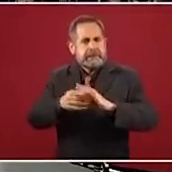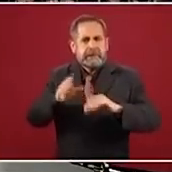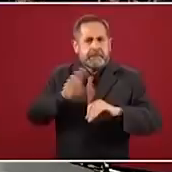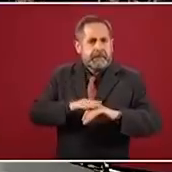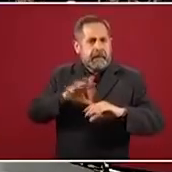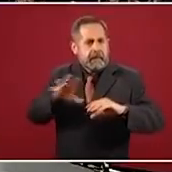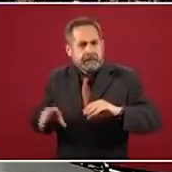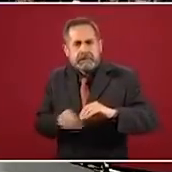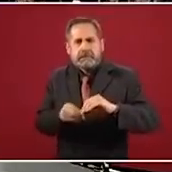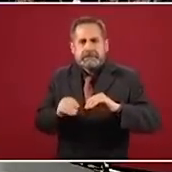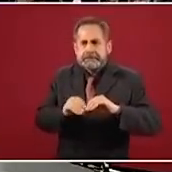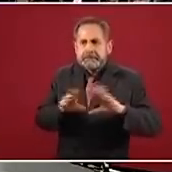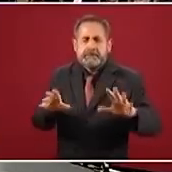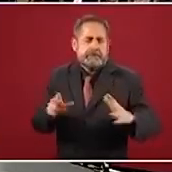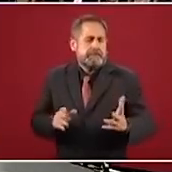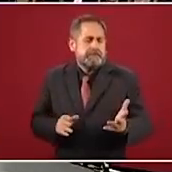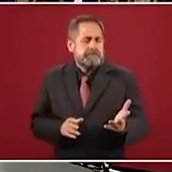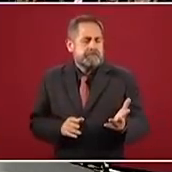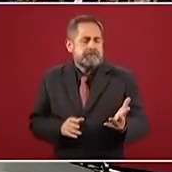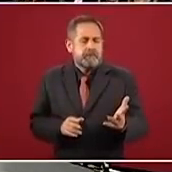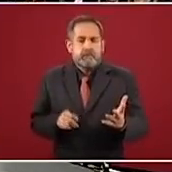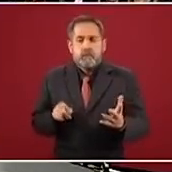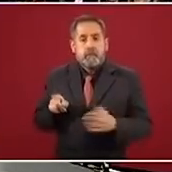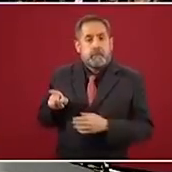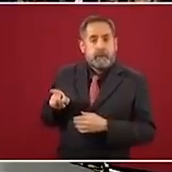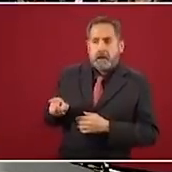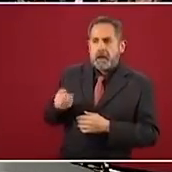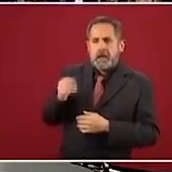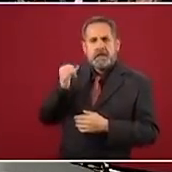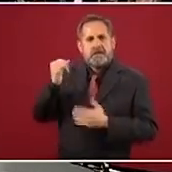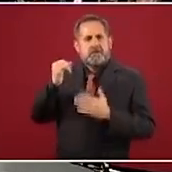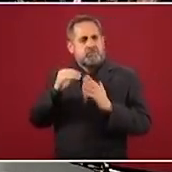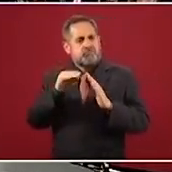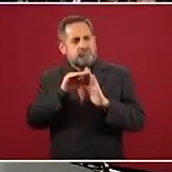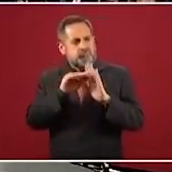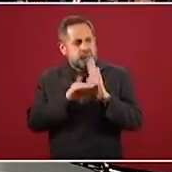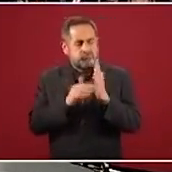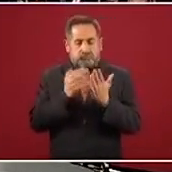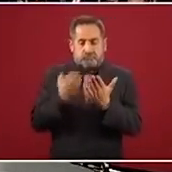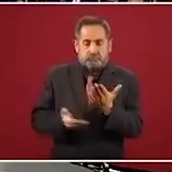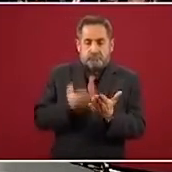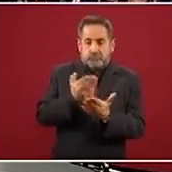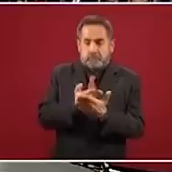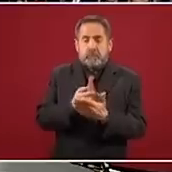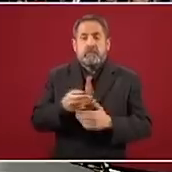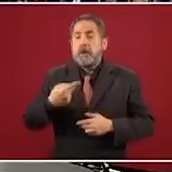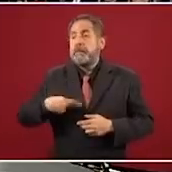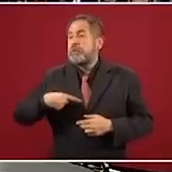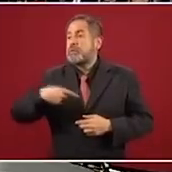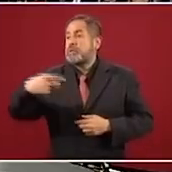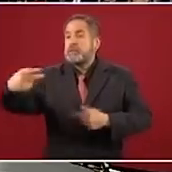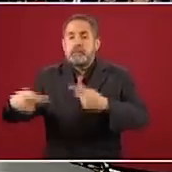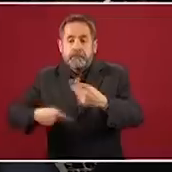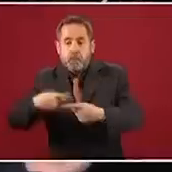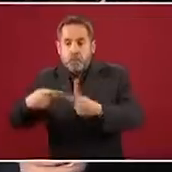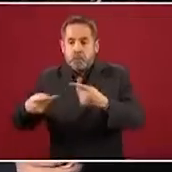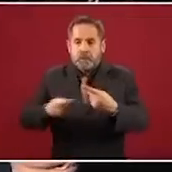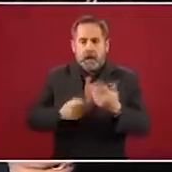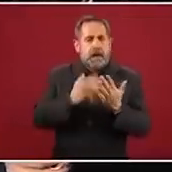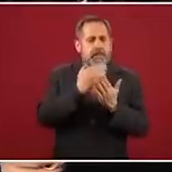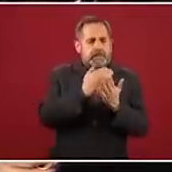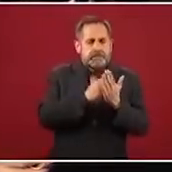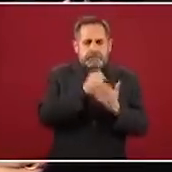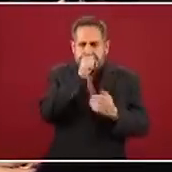con los planteamientos que va a hacer la gente, y también